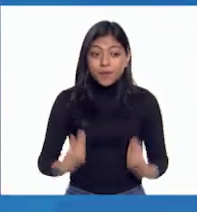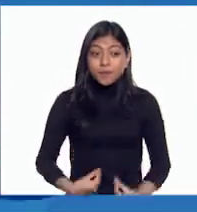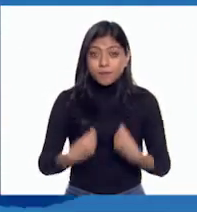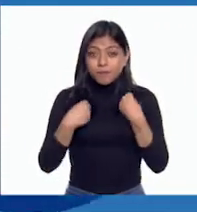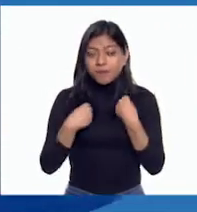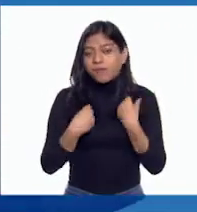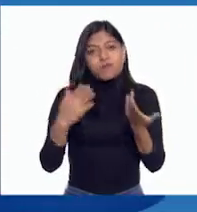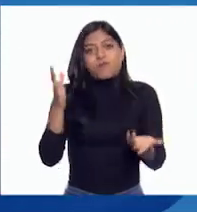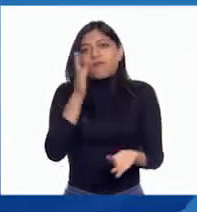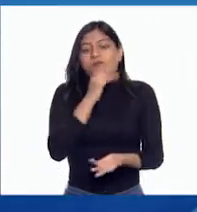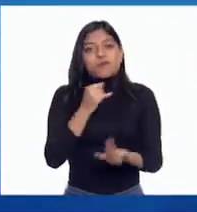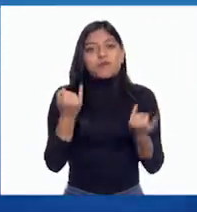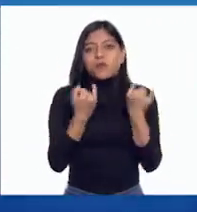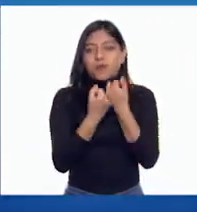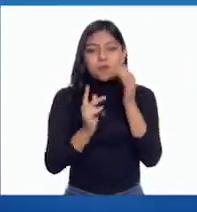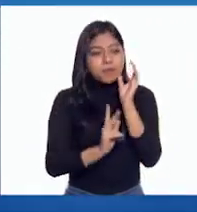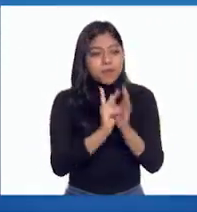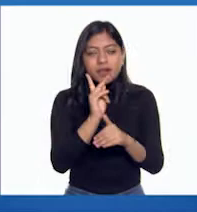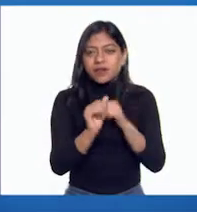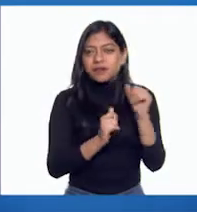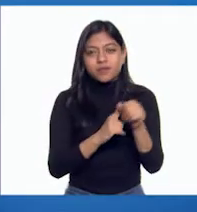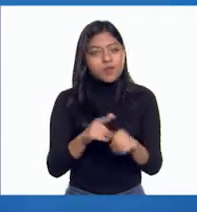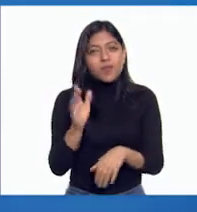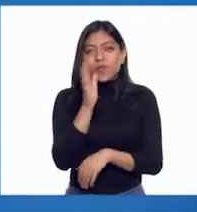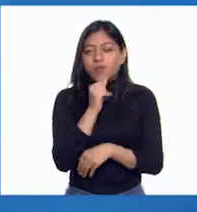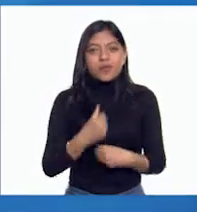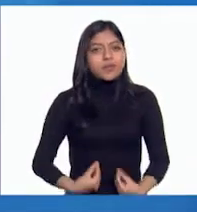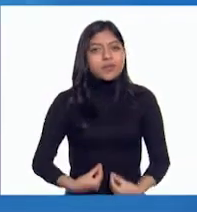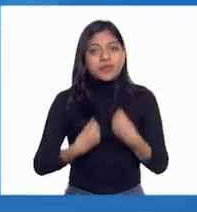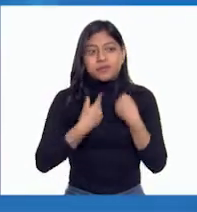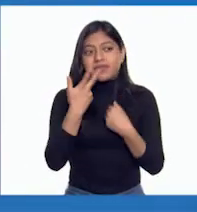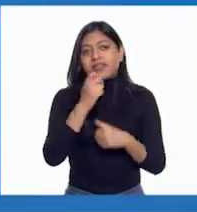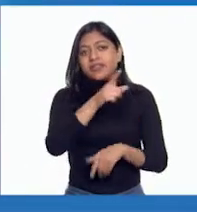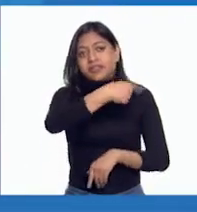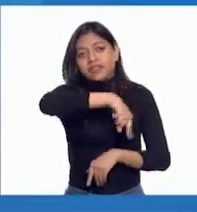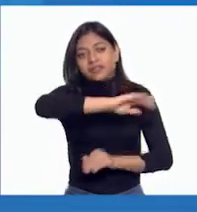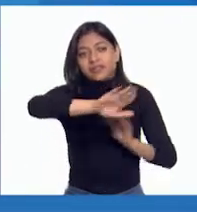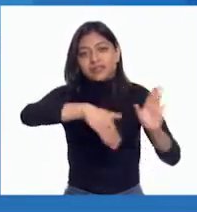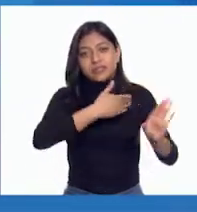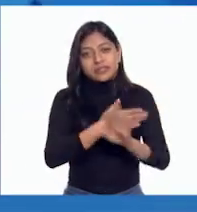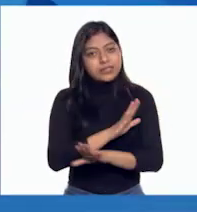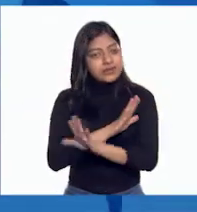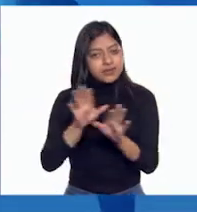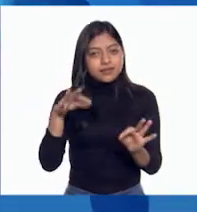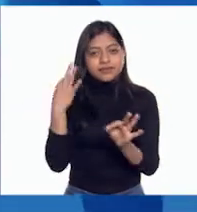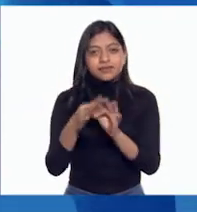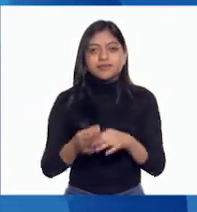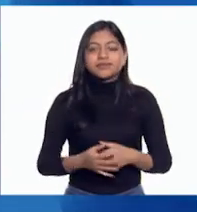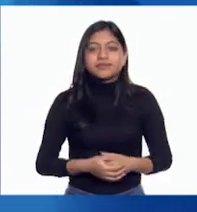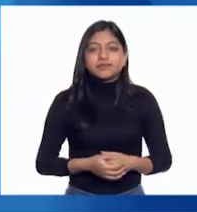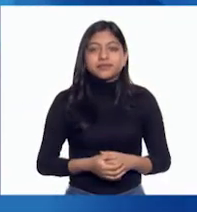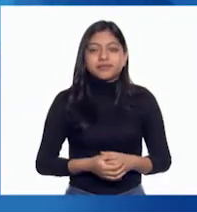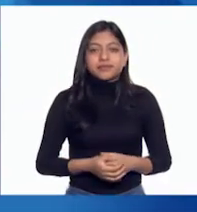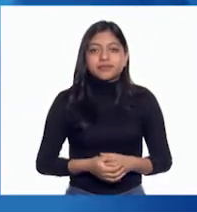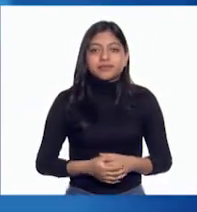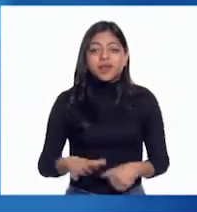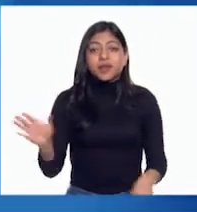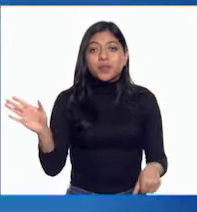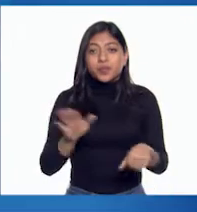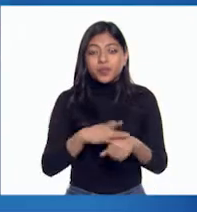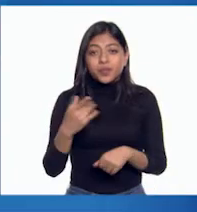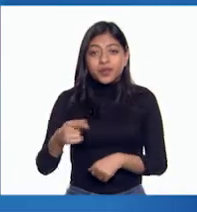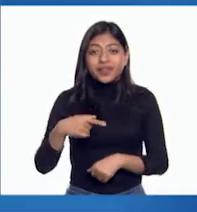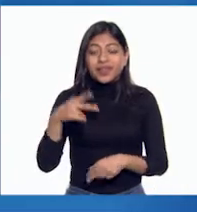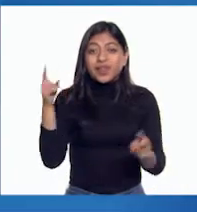podemos vivir, ni la naturaleza y también los animales les afecta mucho. Eso sería todo. Ahora, porque se contamina